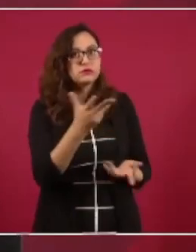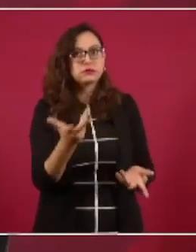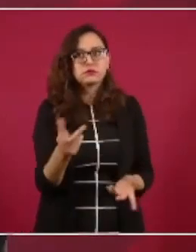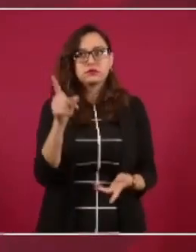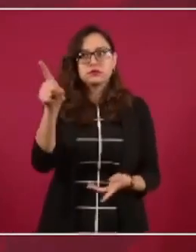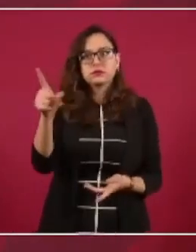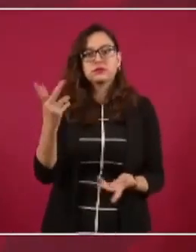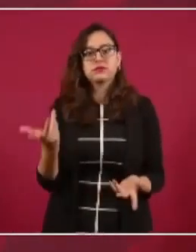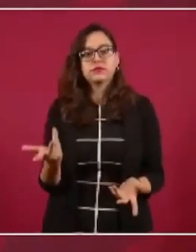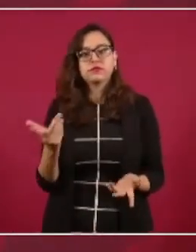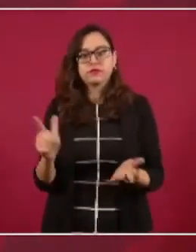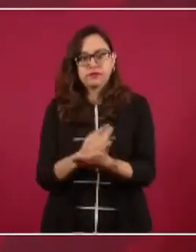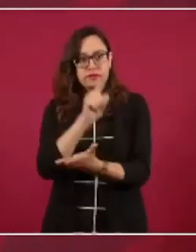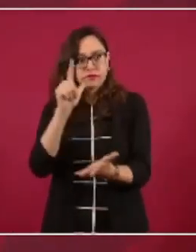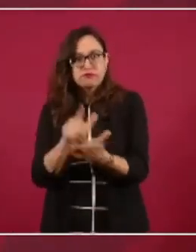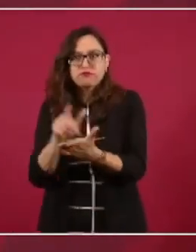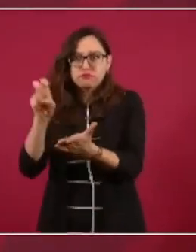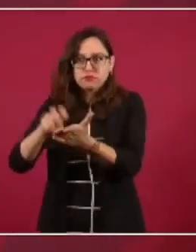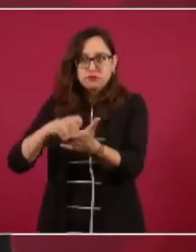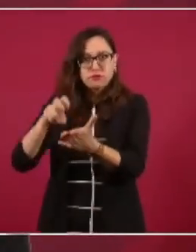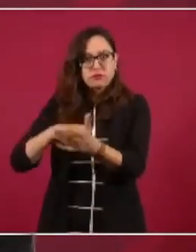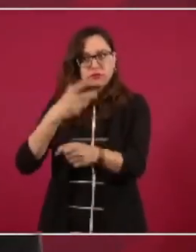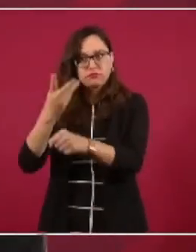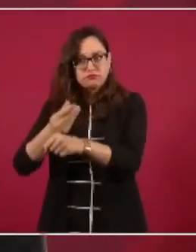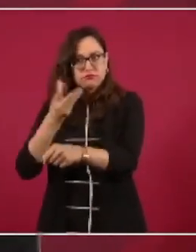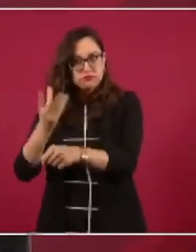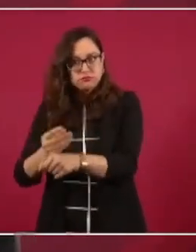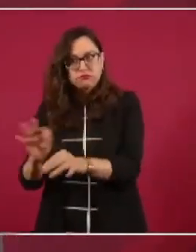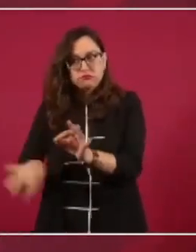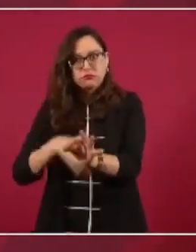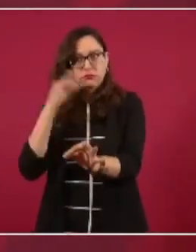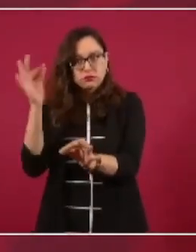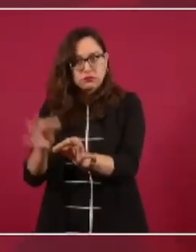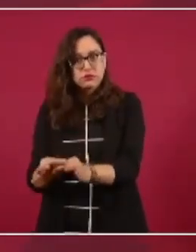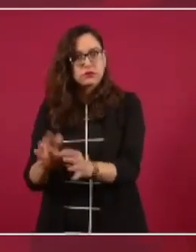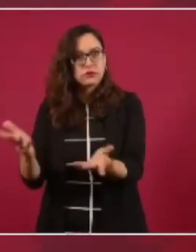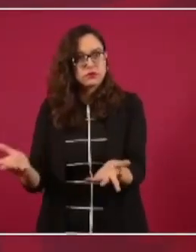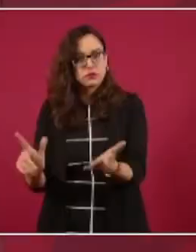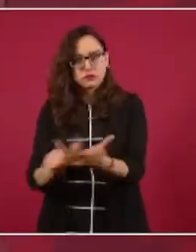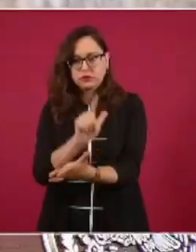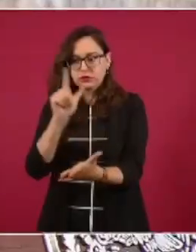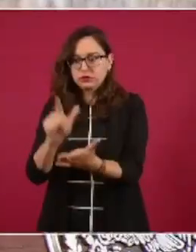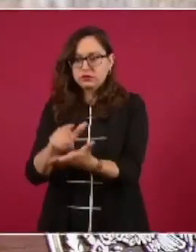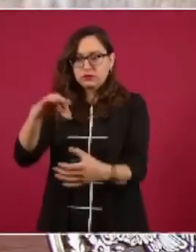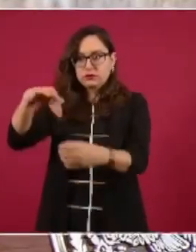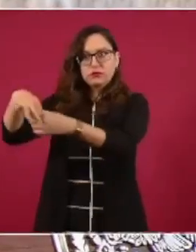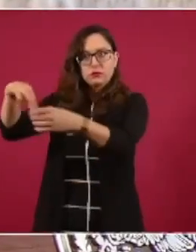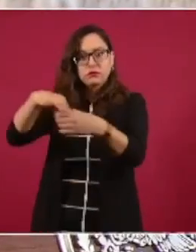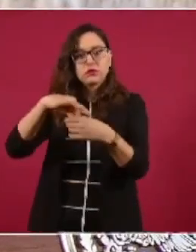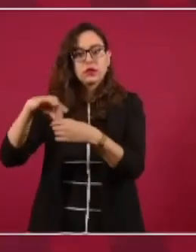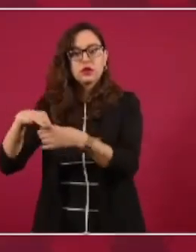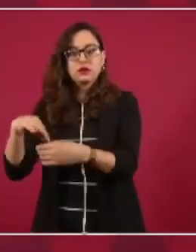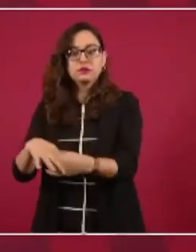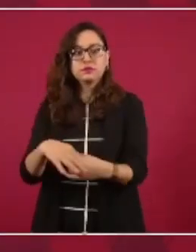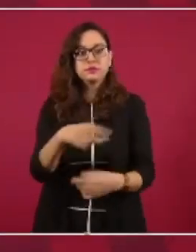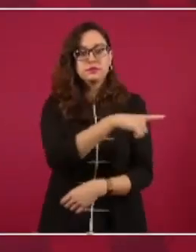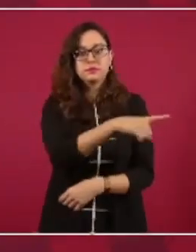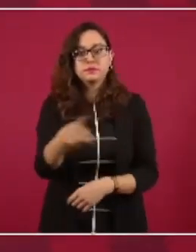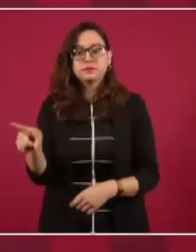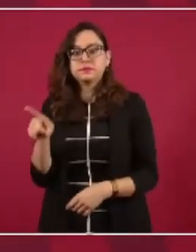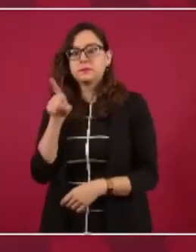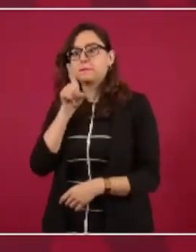el que puedan legalmente las Fuerzas Armadas ayudar en la tarea de seguridad, silencio.